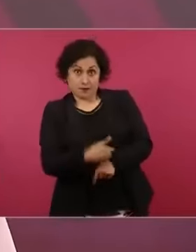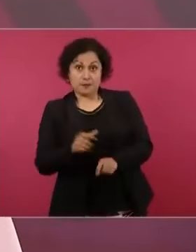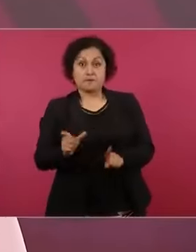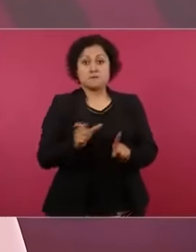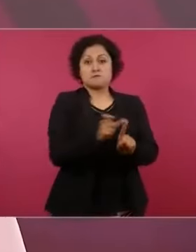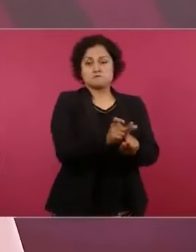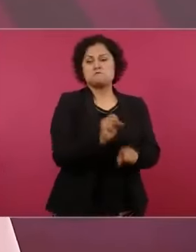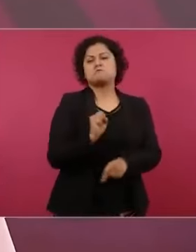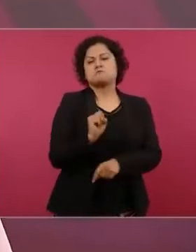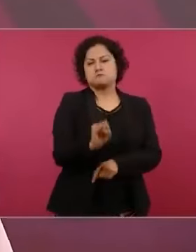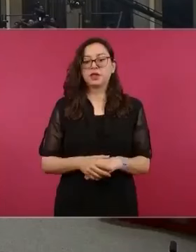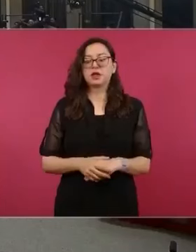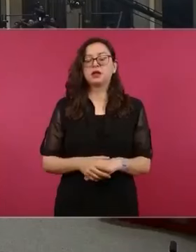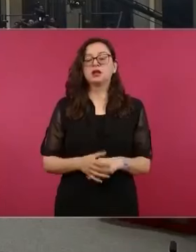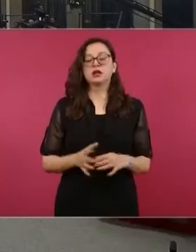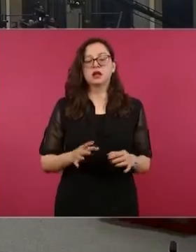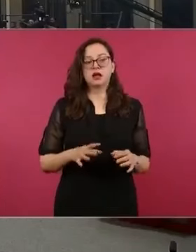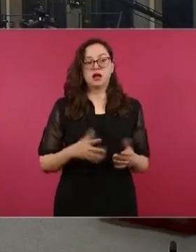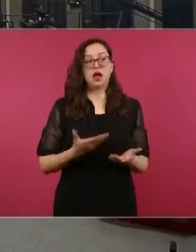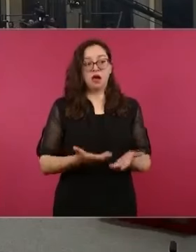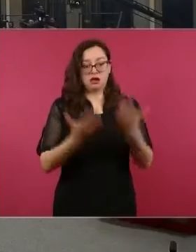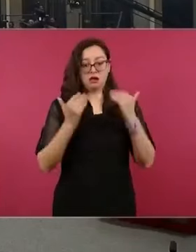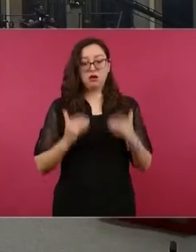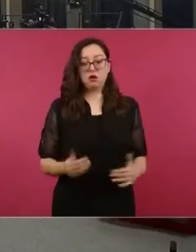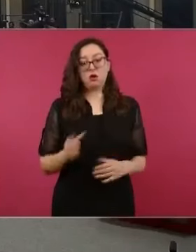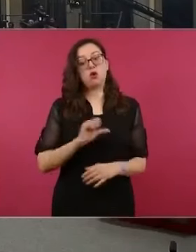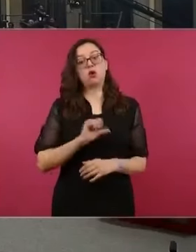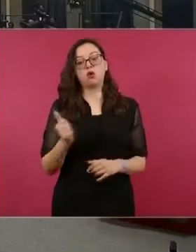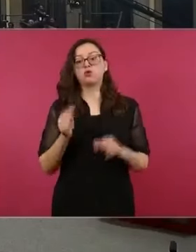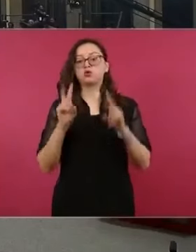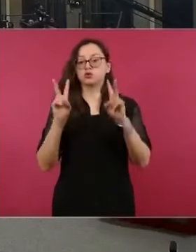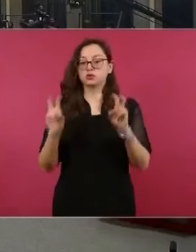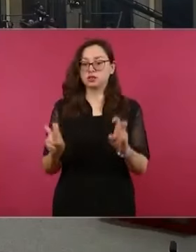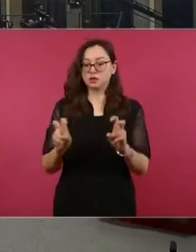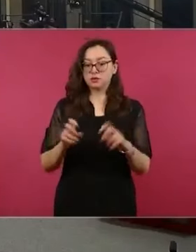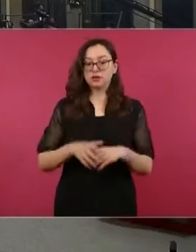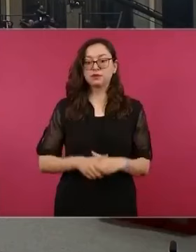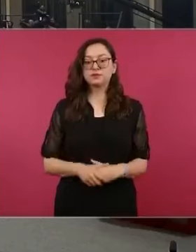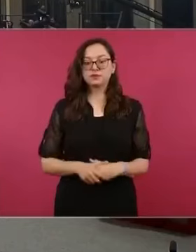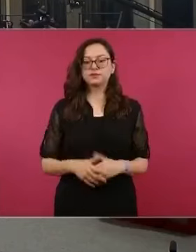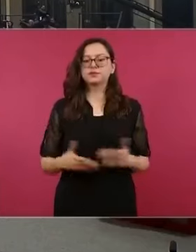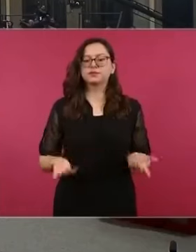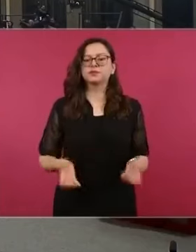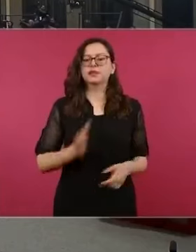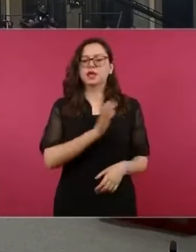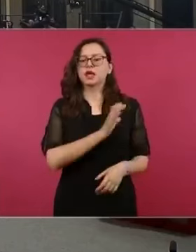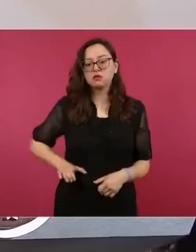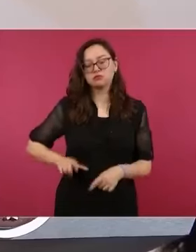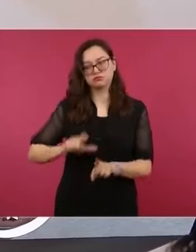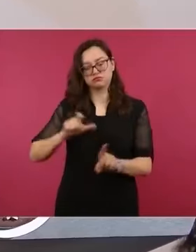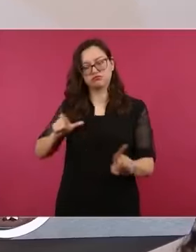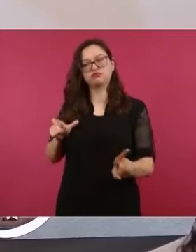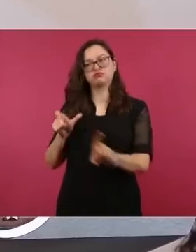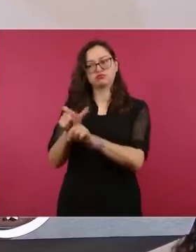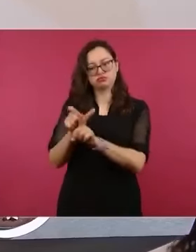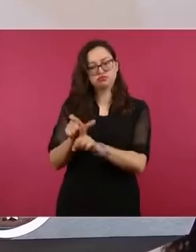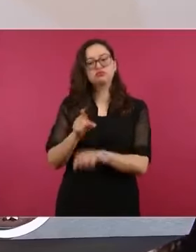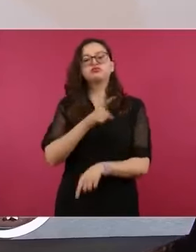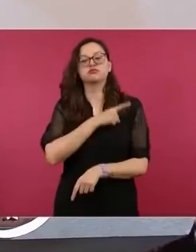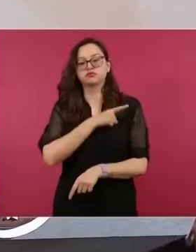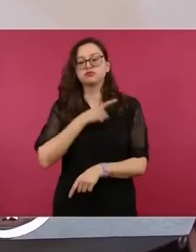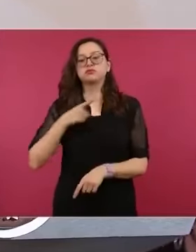ya fueron atendidas por el gobierno federal. Las otras 23 solicitudes fueron declinadas por los propios